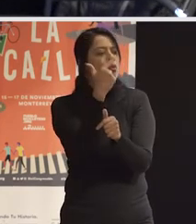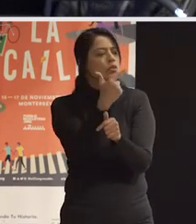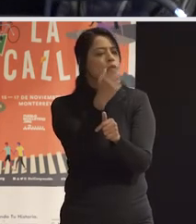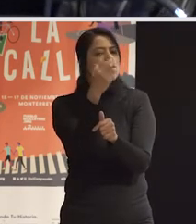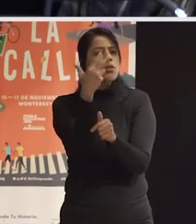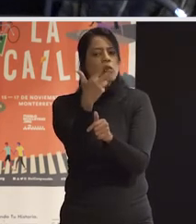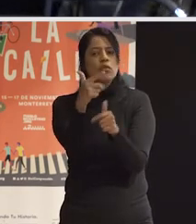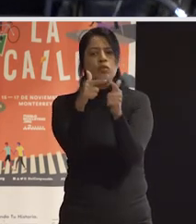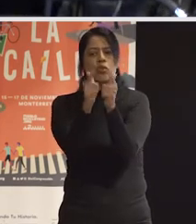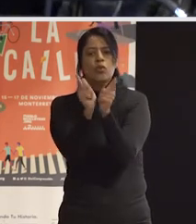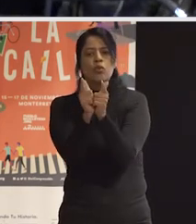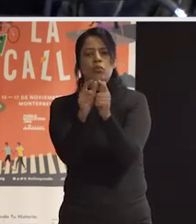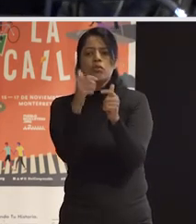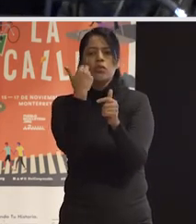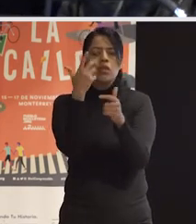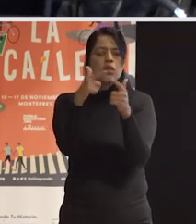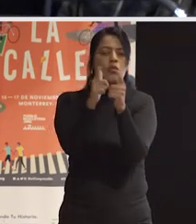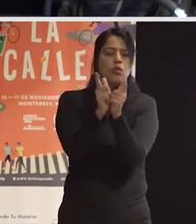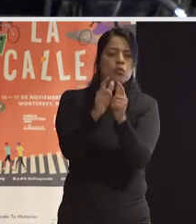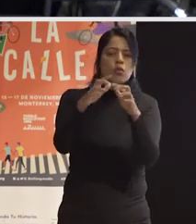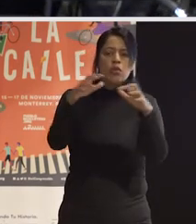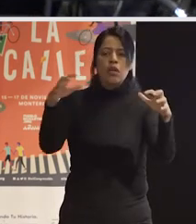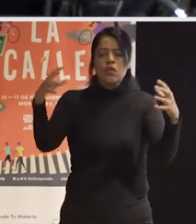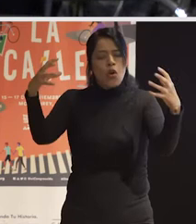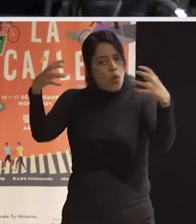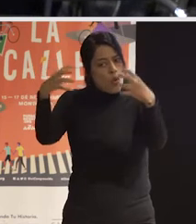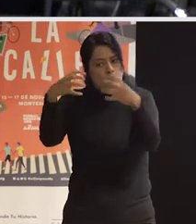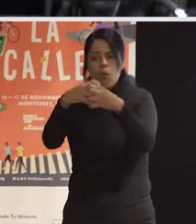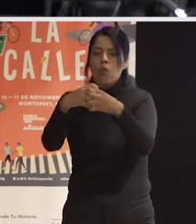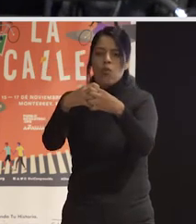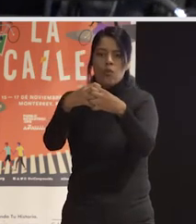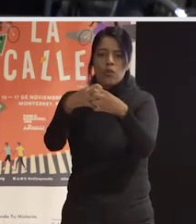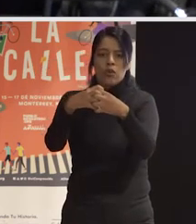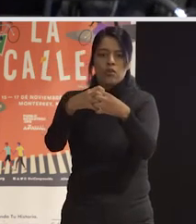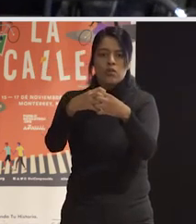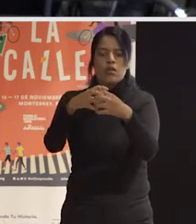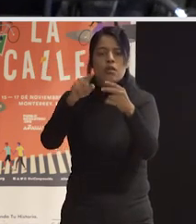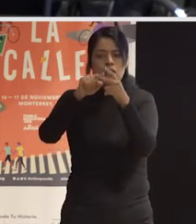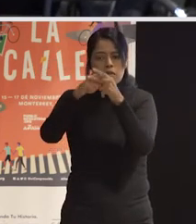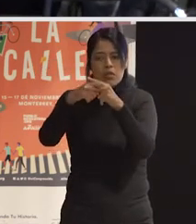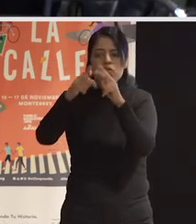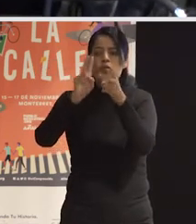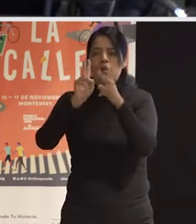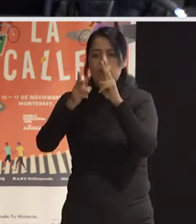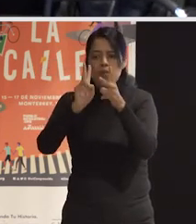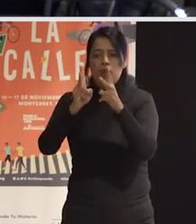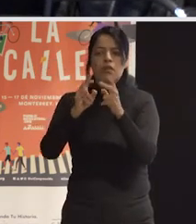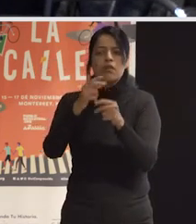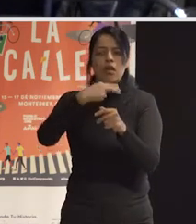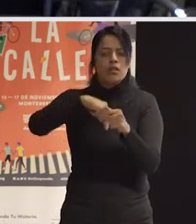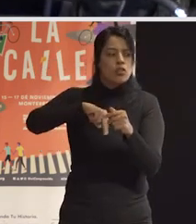allá si quieren que sea grandes o sea únanse con sus vecinos y empiecen una conversación nosotros vamos a